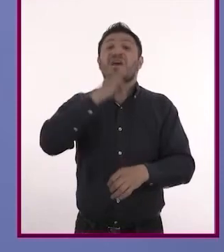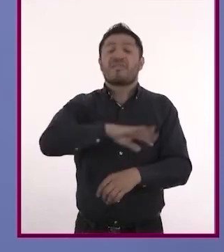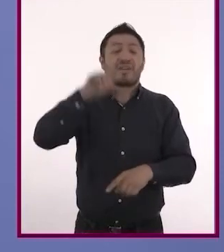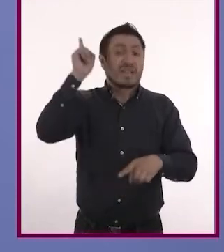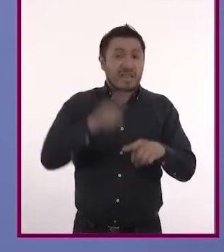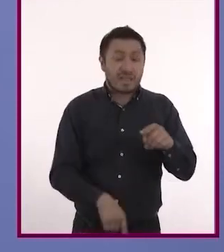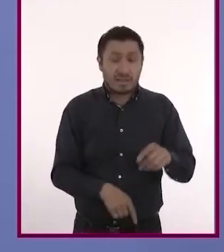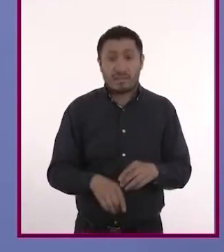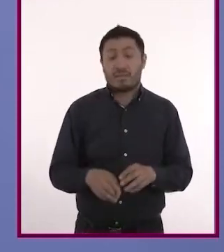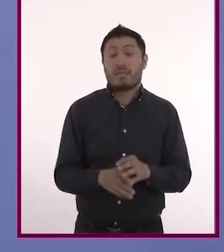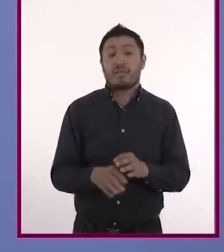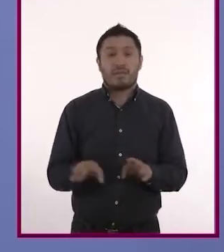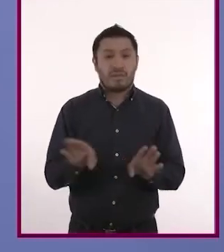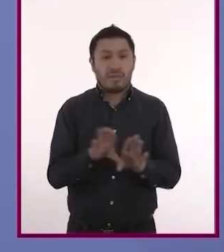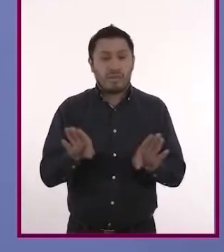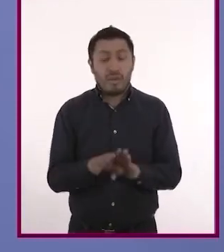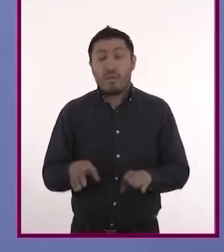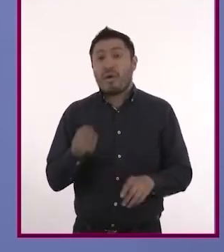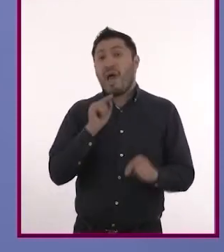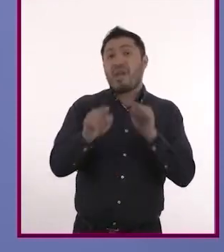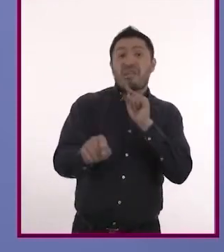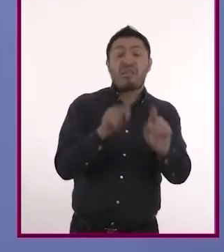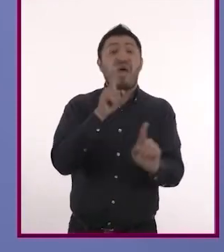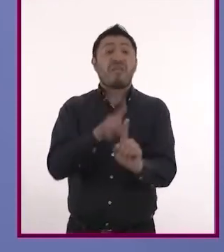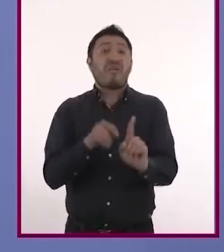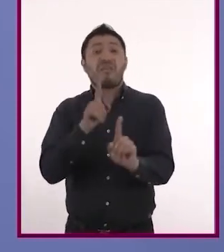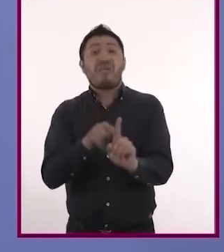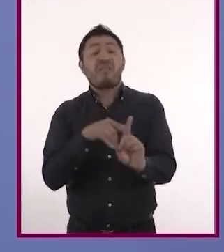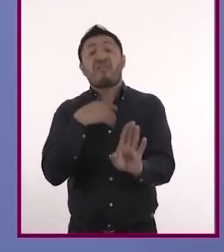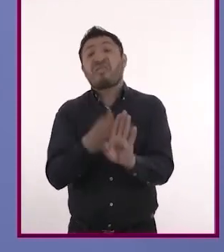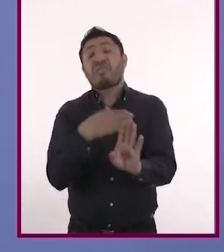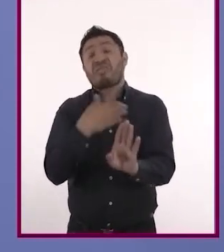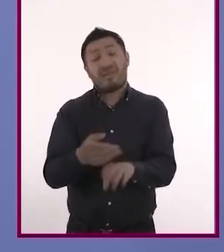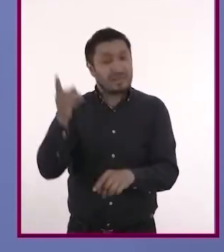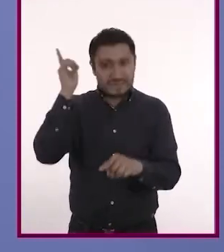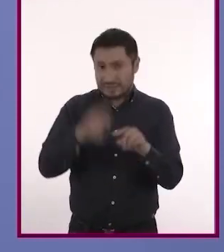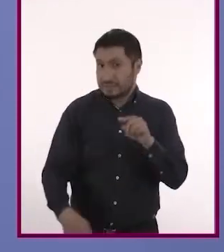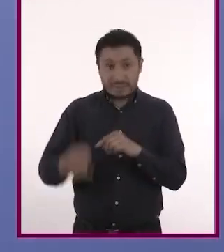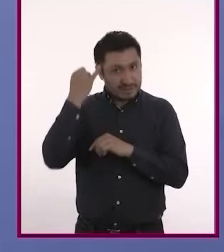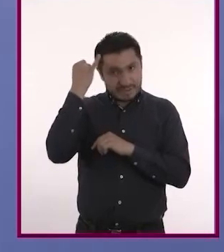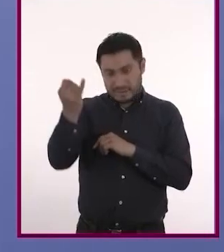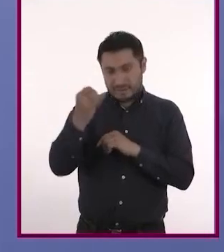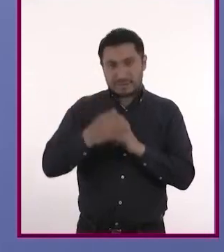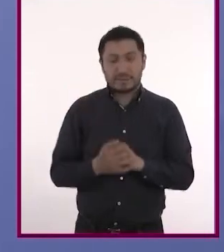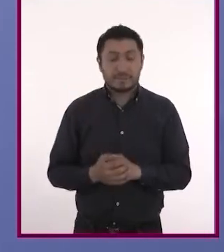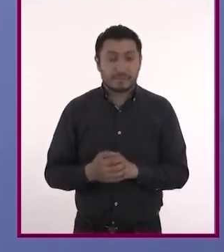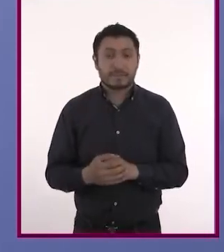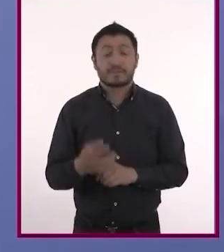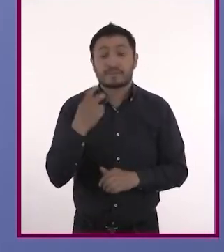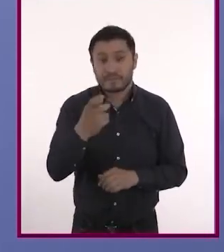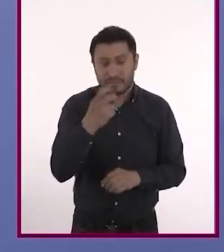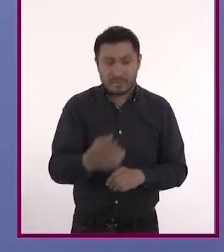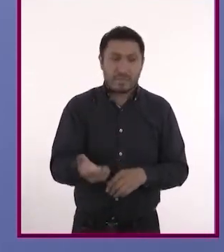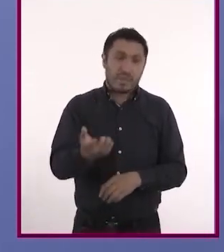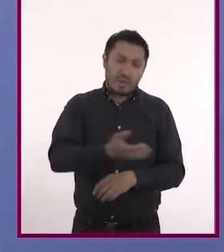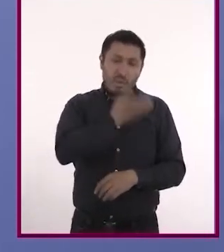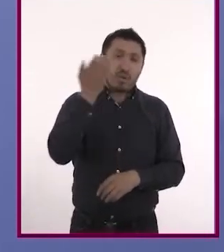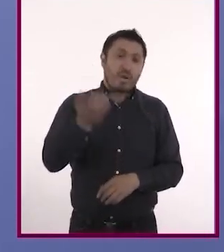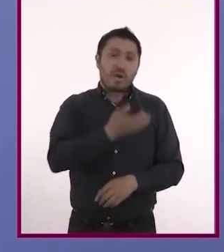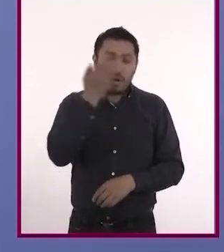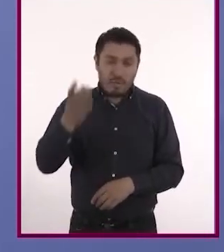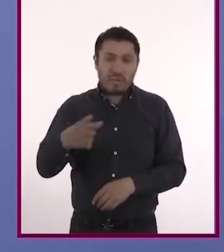prejuicios, estereotipos o etiquetas que marginan a las personas con estos trastornos. Siendo una situación tan común,